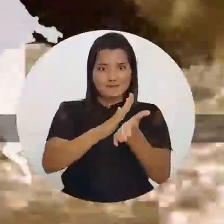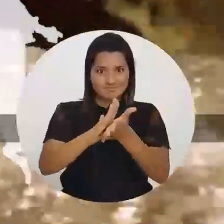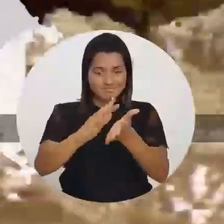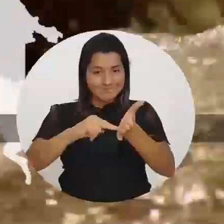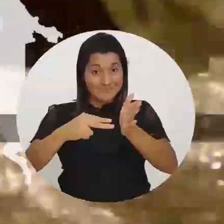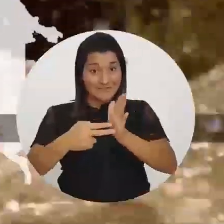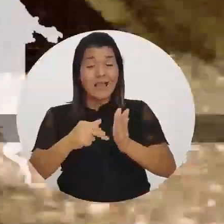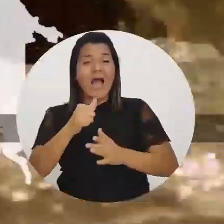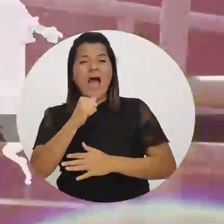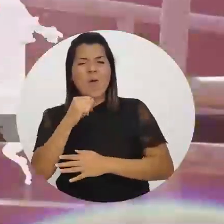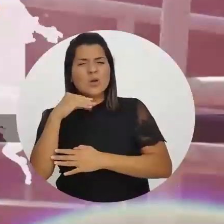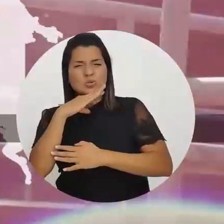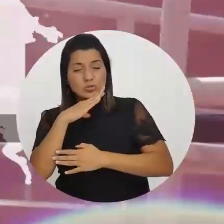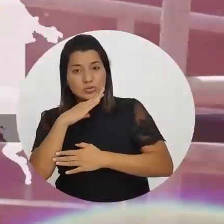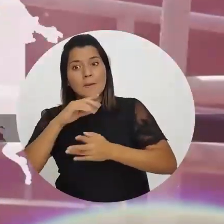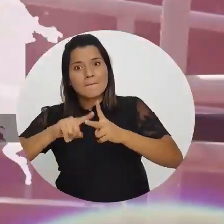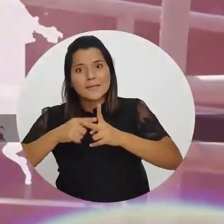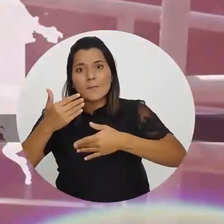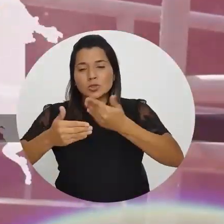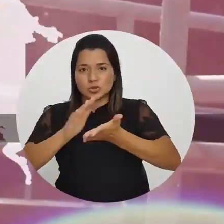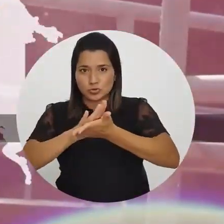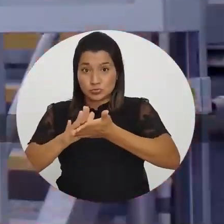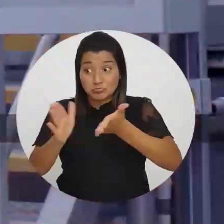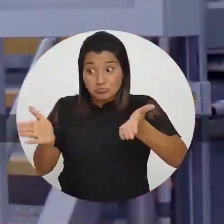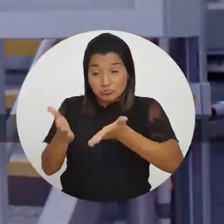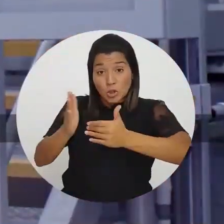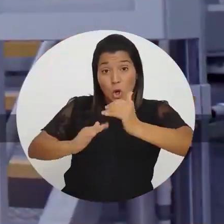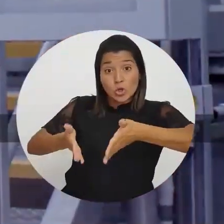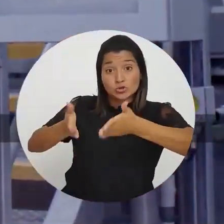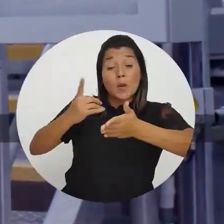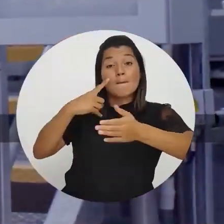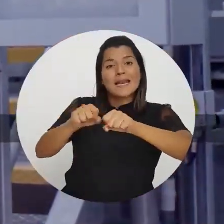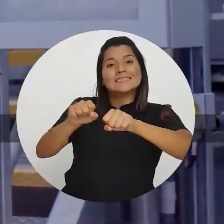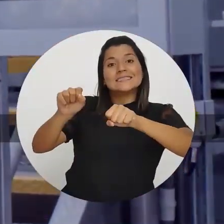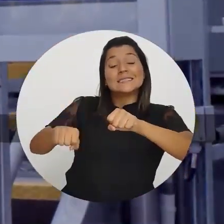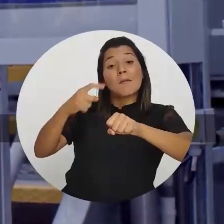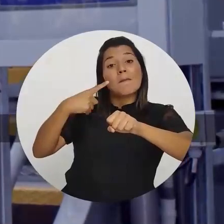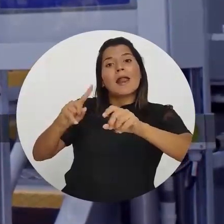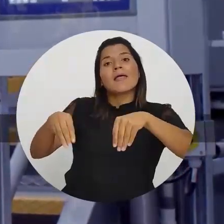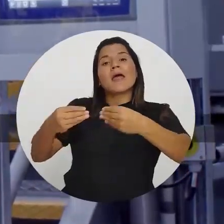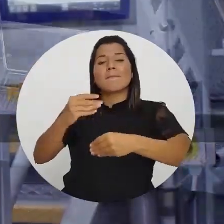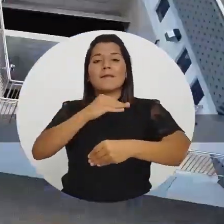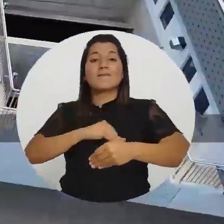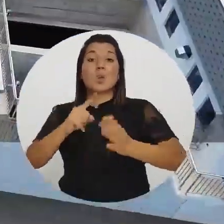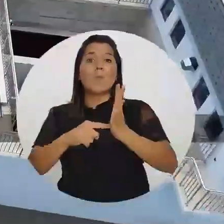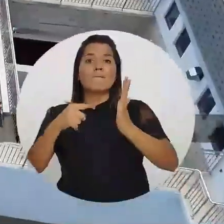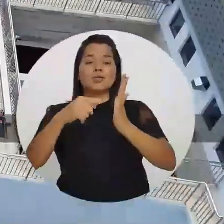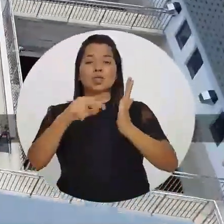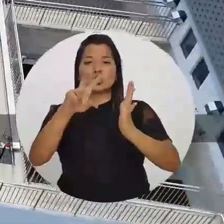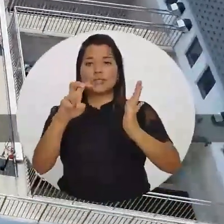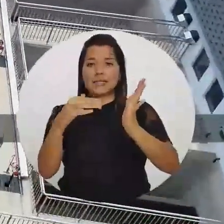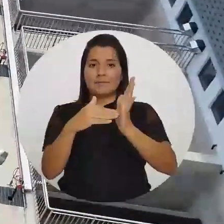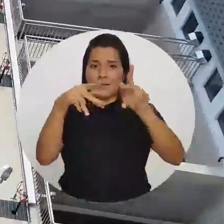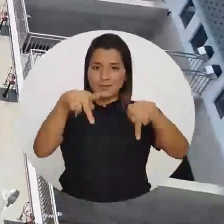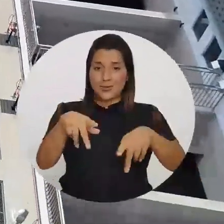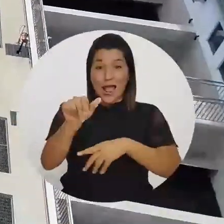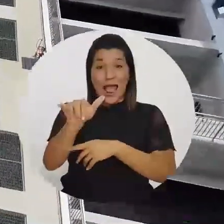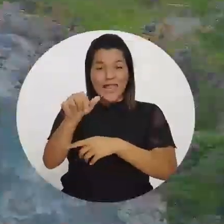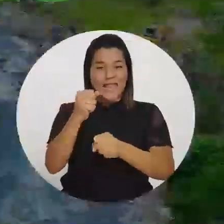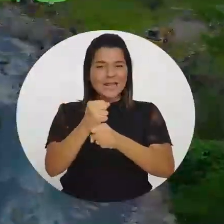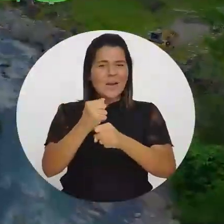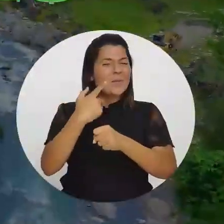ruta de saneamiento se está impulsando la construcción de alcantarillado sanitario beneficiará a más de000 personas